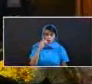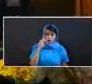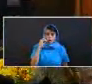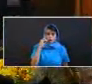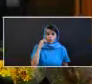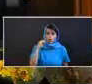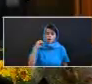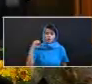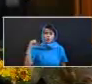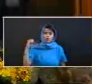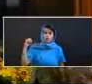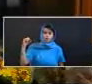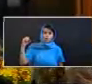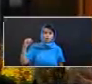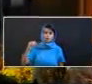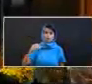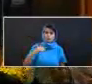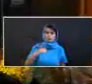si en